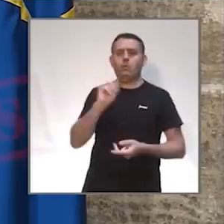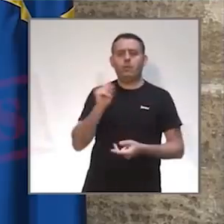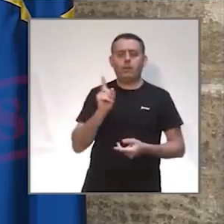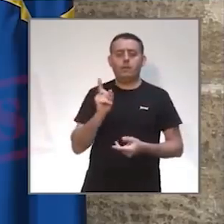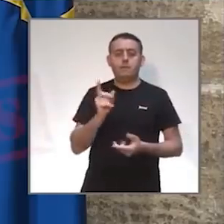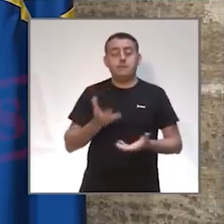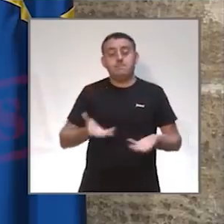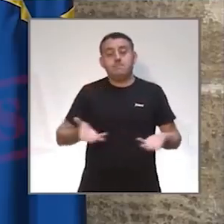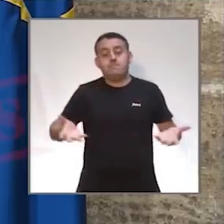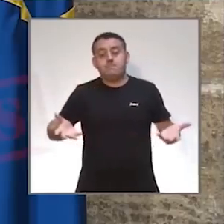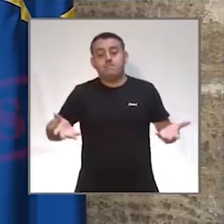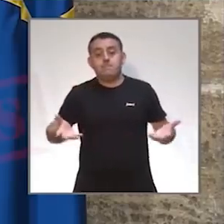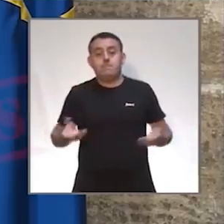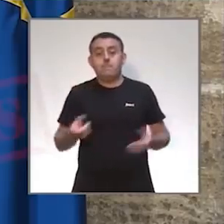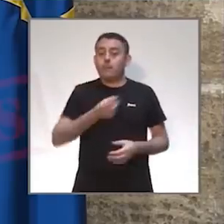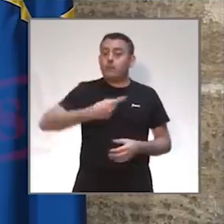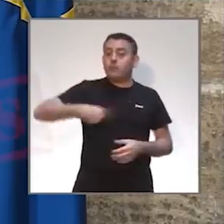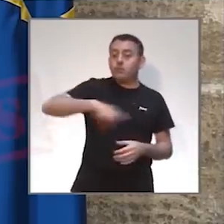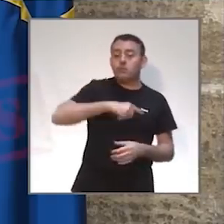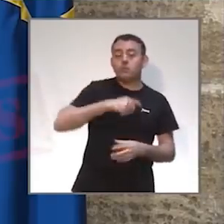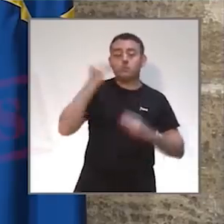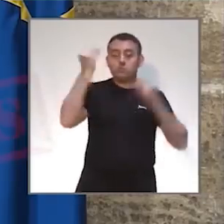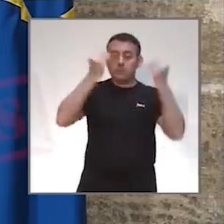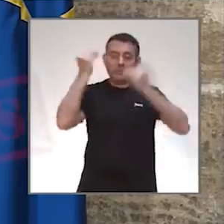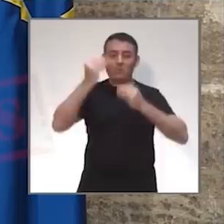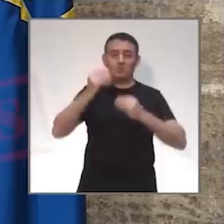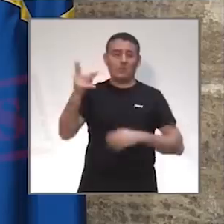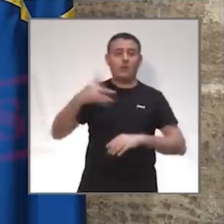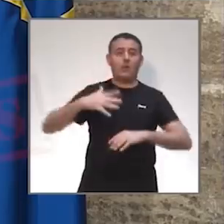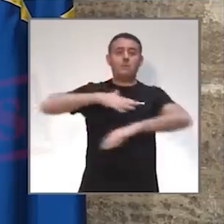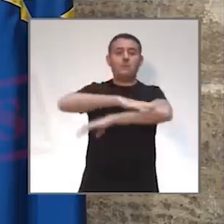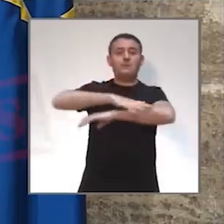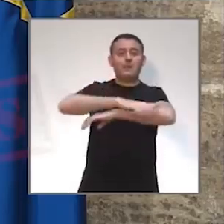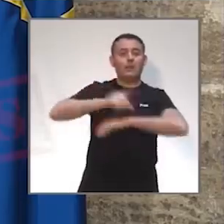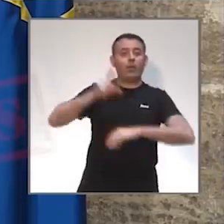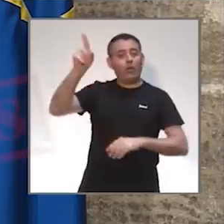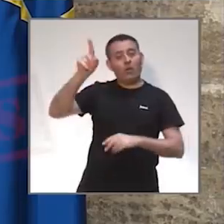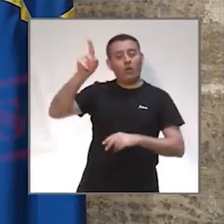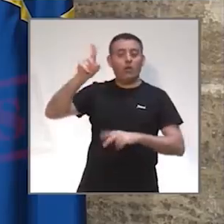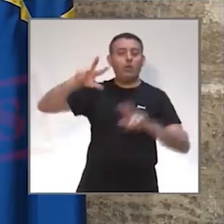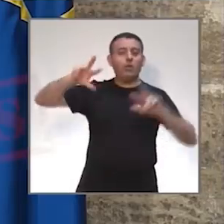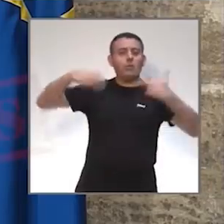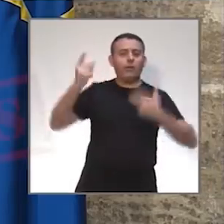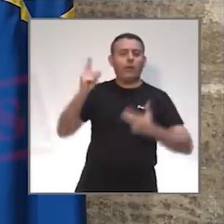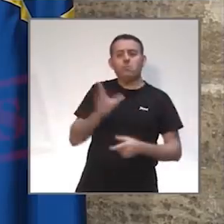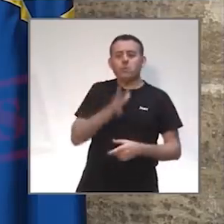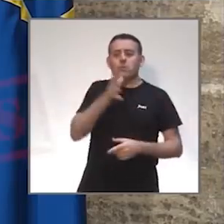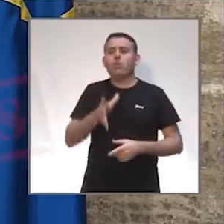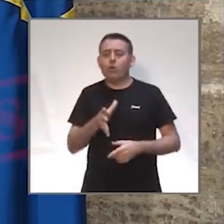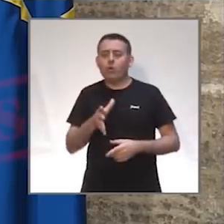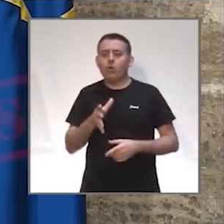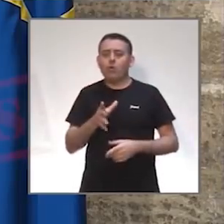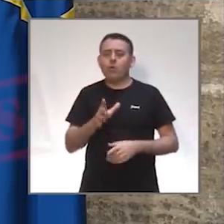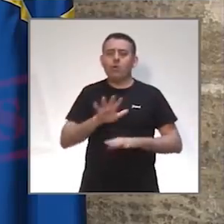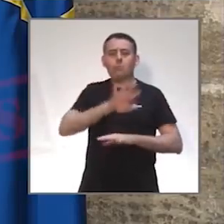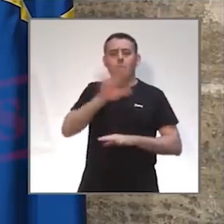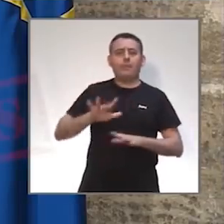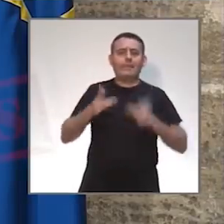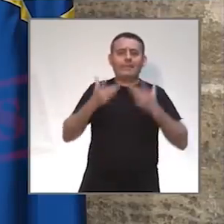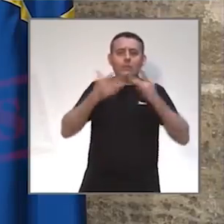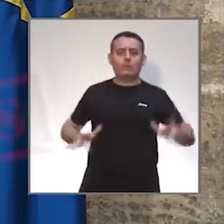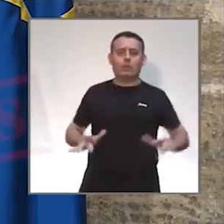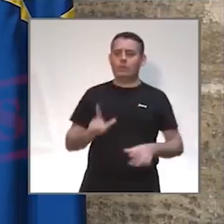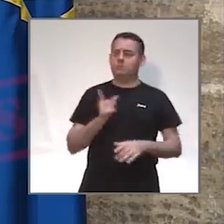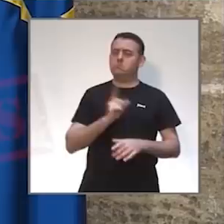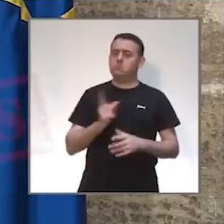importantísimos y necesitamos reestructurar, adelgazar la administración y las empresas públicas en la parte política